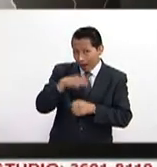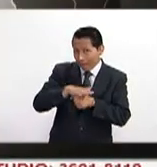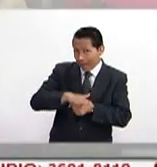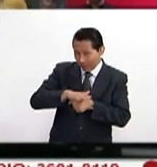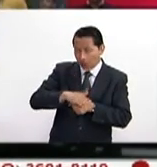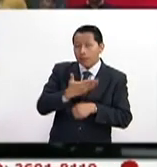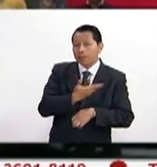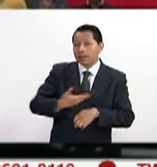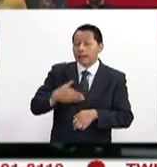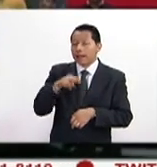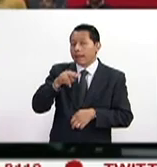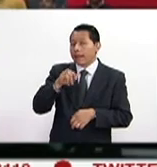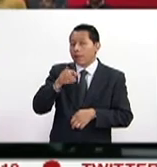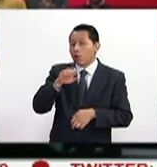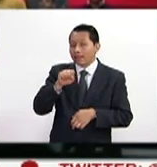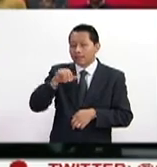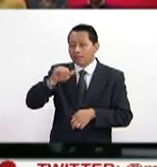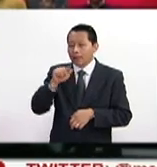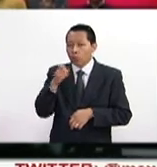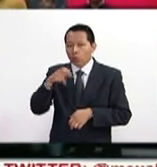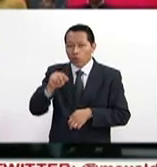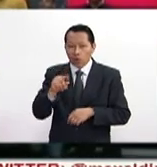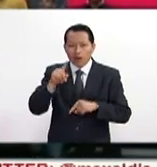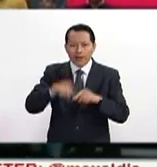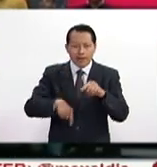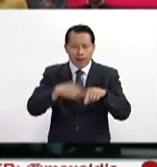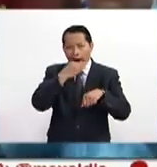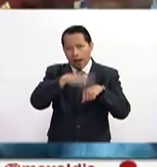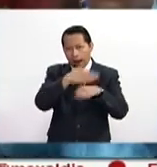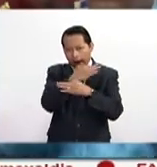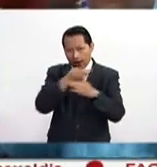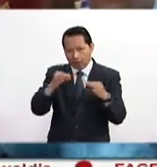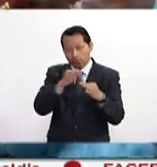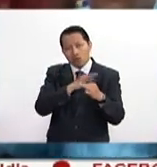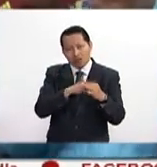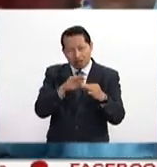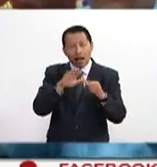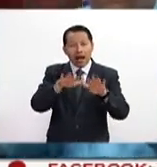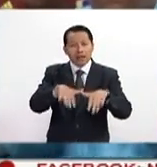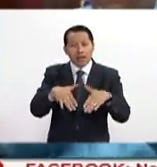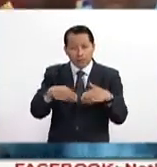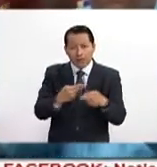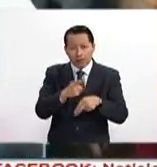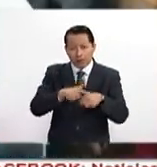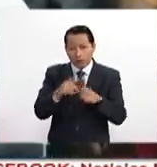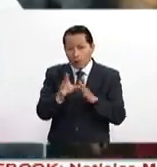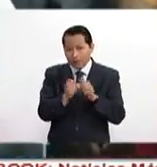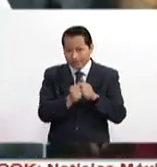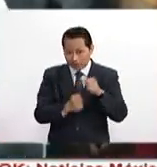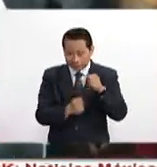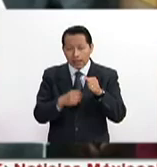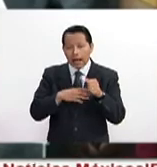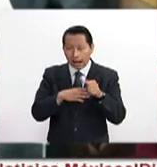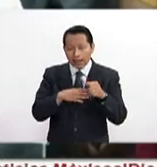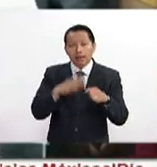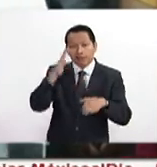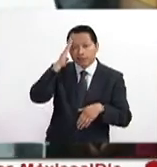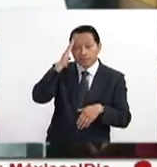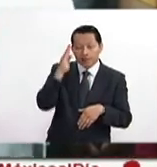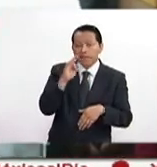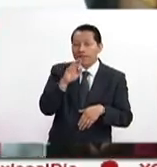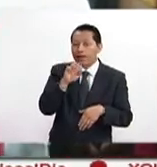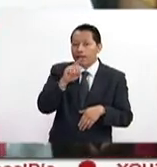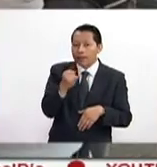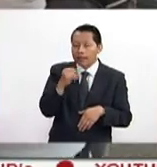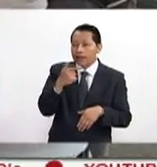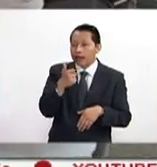al presidente Nicolás Maduro a que retire la convocatoria a una Asamblea Nacional Constituyente. De acuerdo con el dirigente opositor Freddy